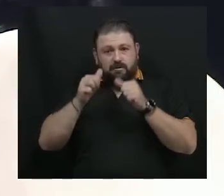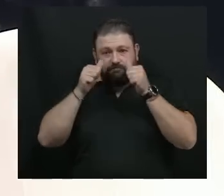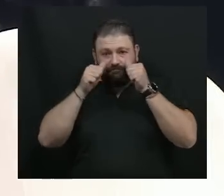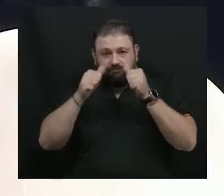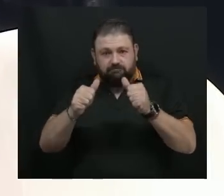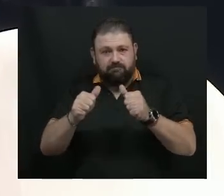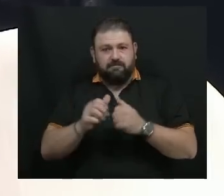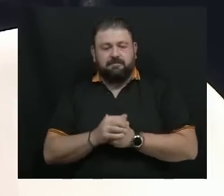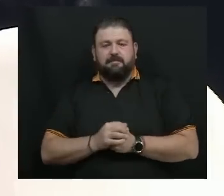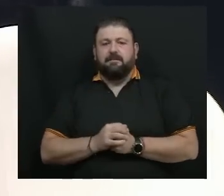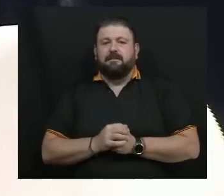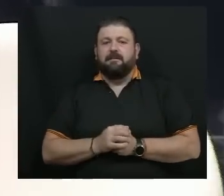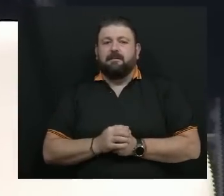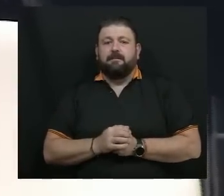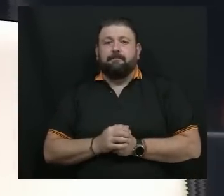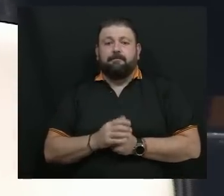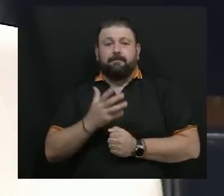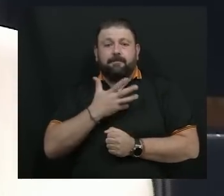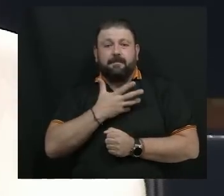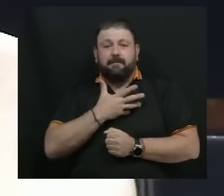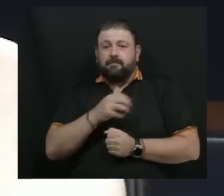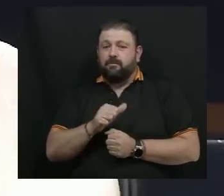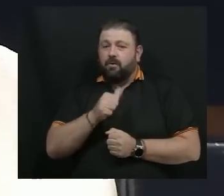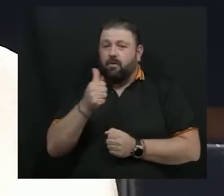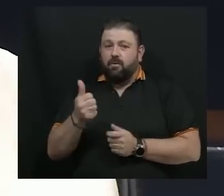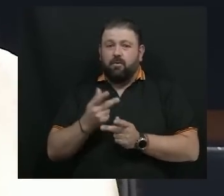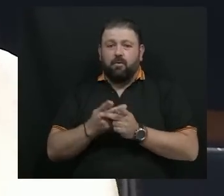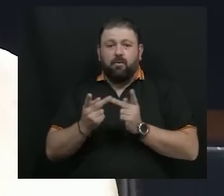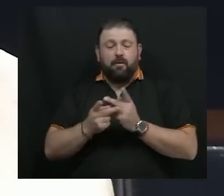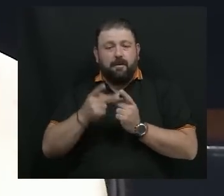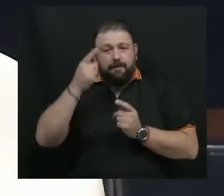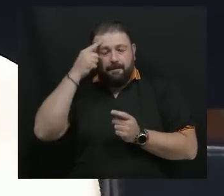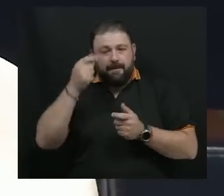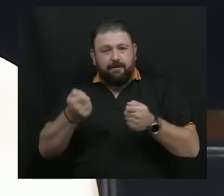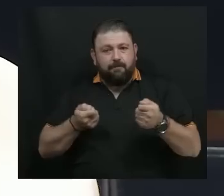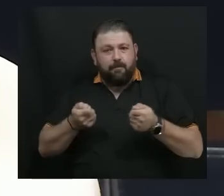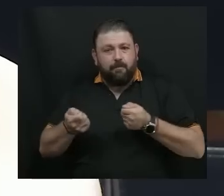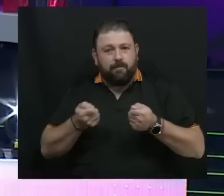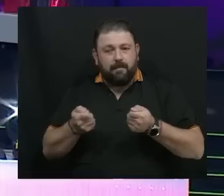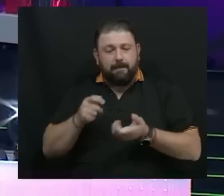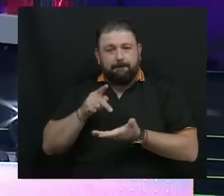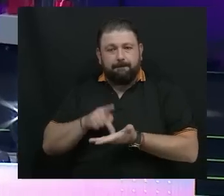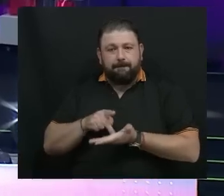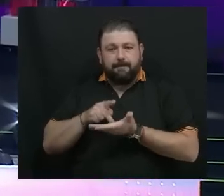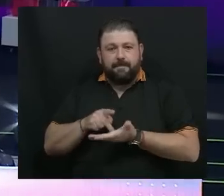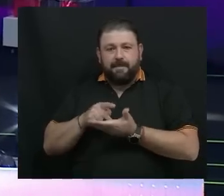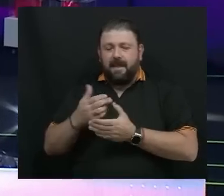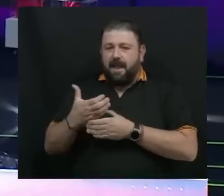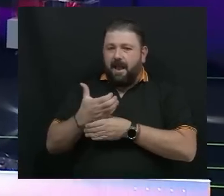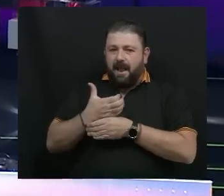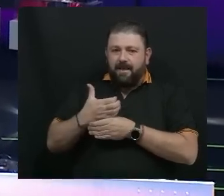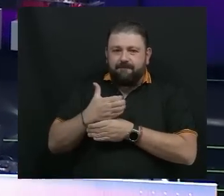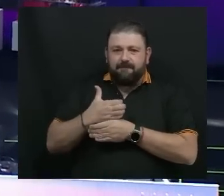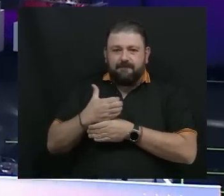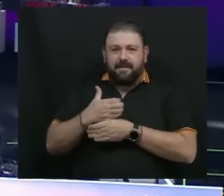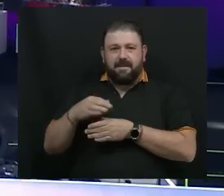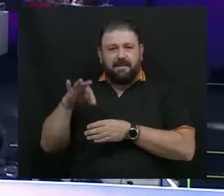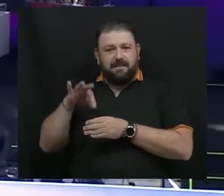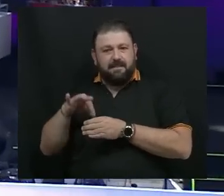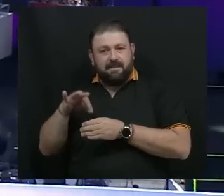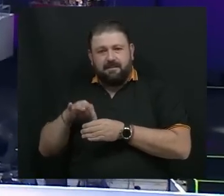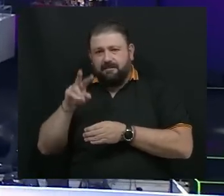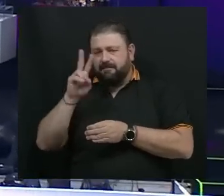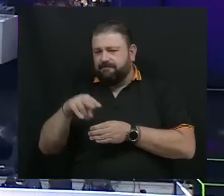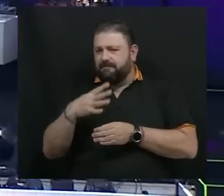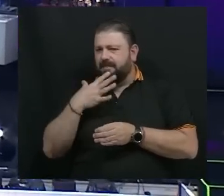cerebro. Tenemos una línea de productos para el control de peso, café, té, deliciosos. Te lo tomas